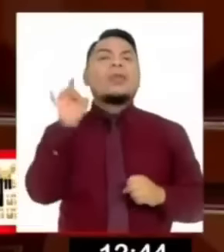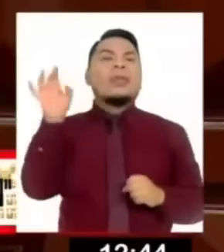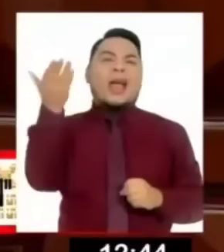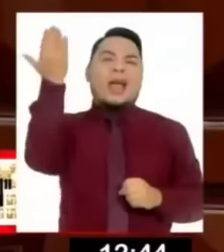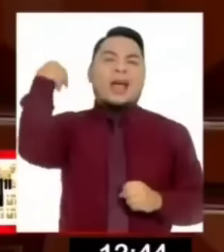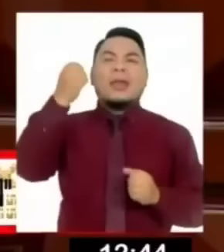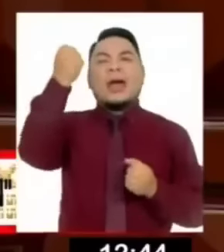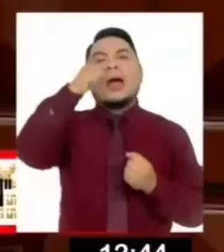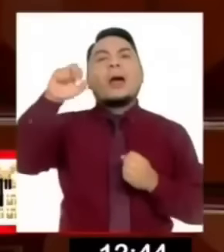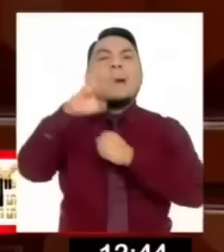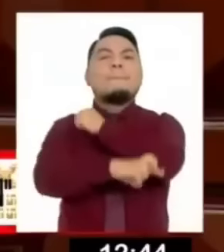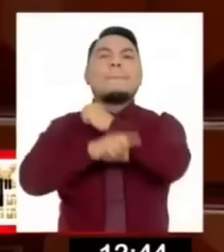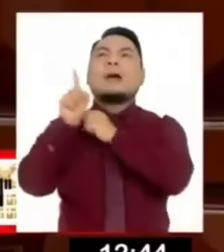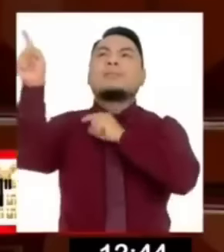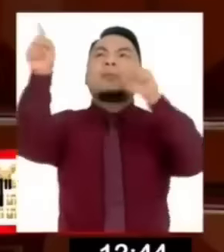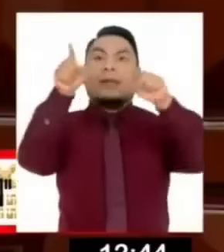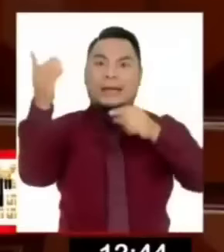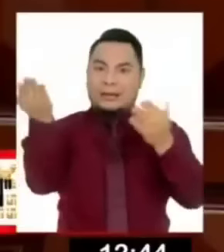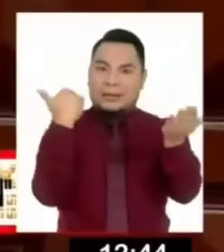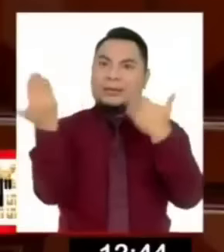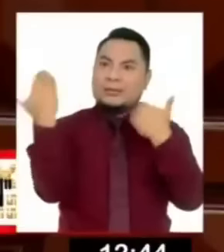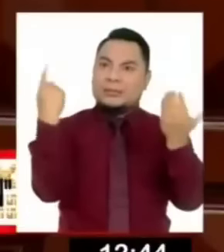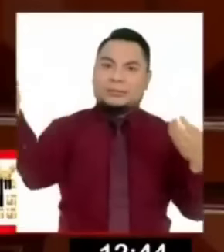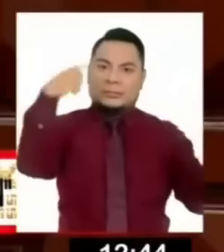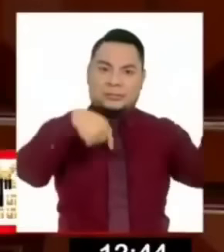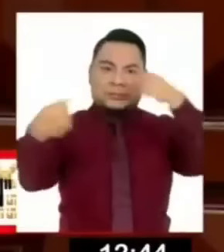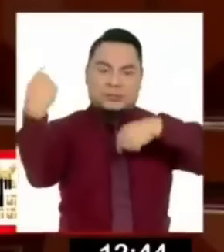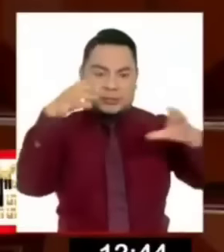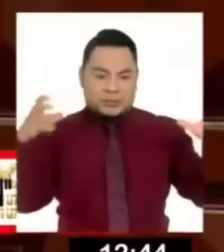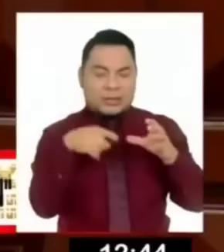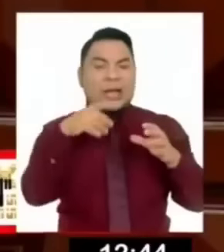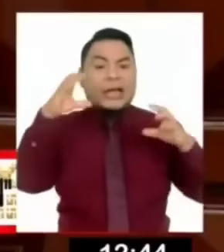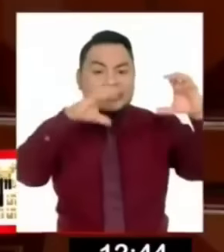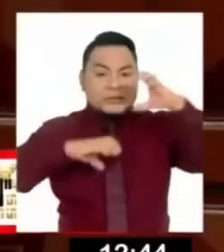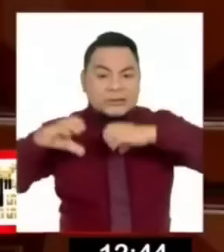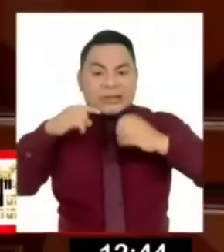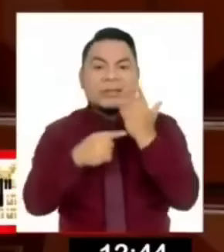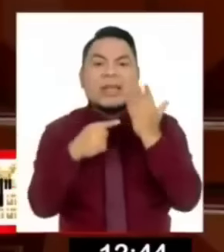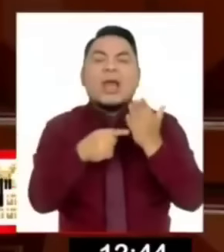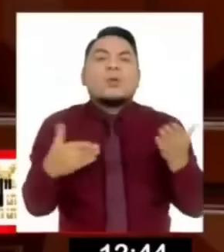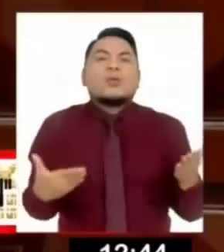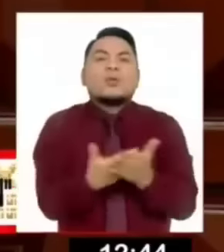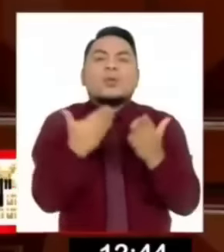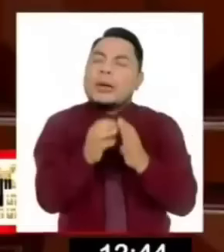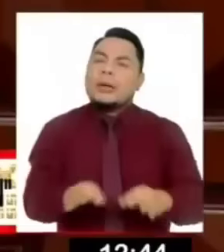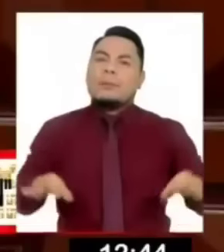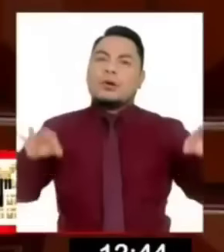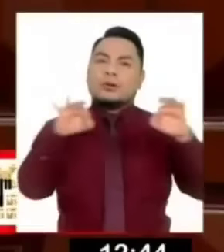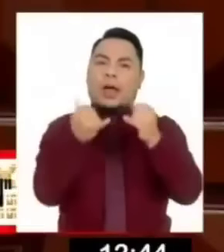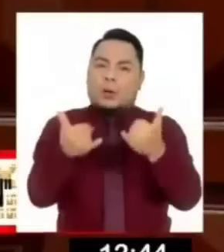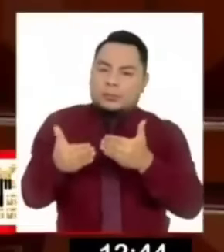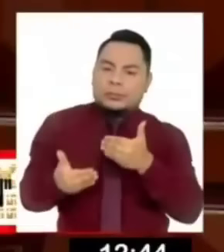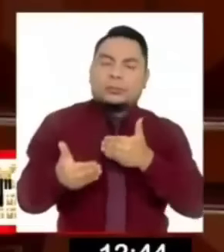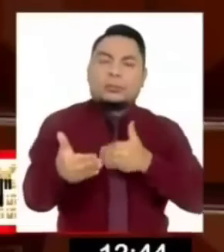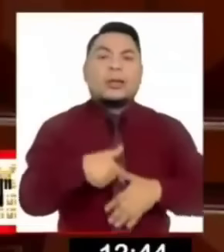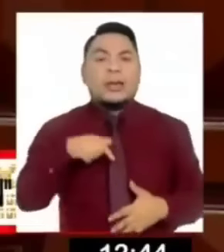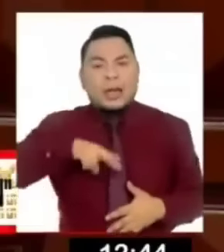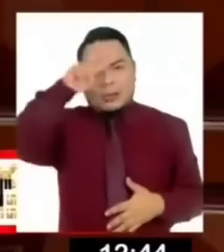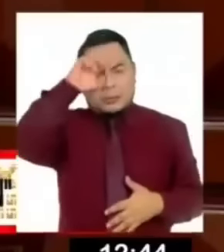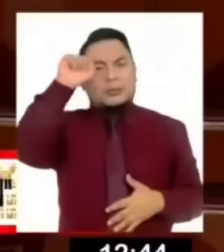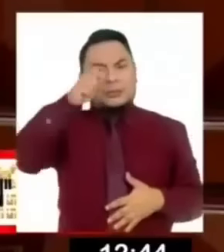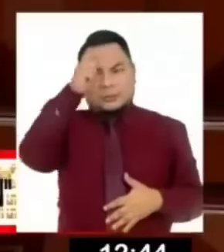de oportunidades. La ciencia y la tecnología son los pilares del desarrollo contemporáneo. Un país que no es capaz de reconocer